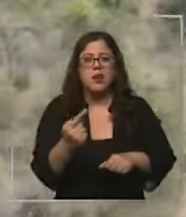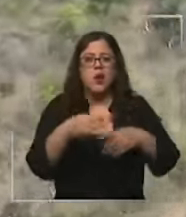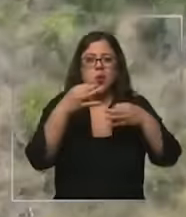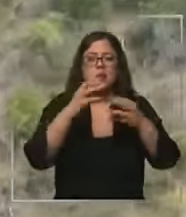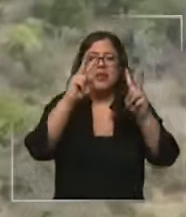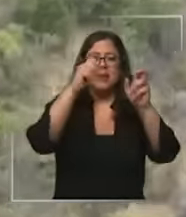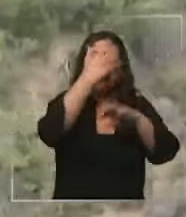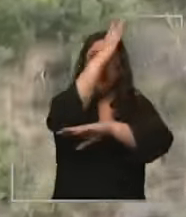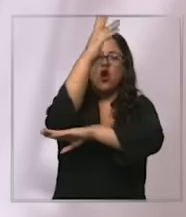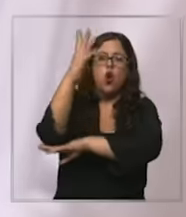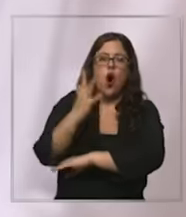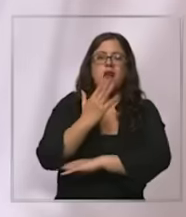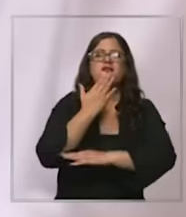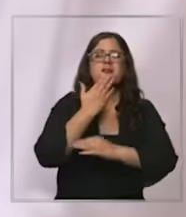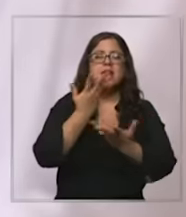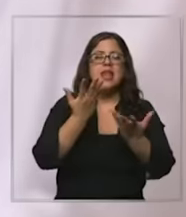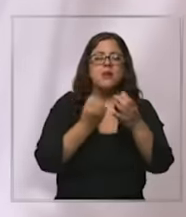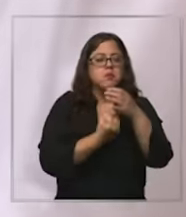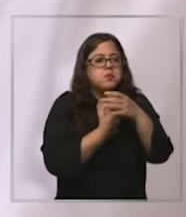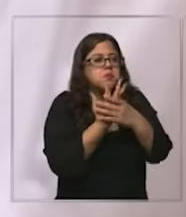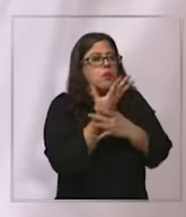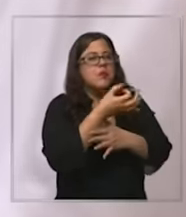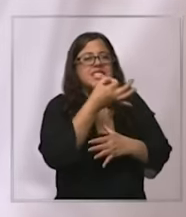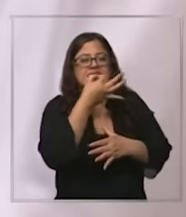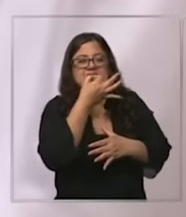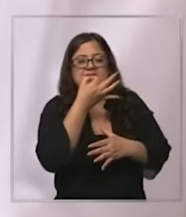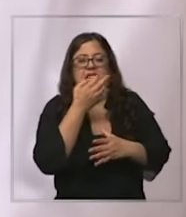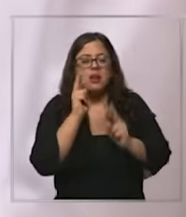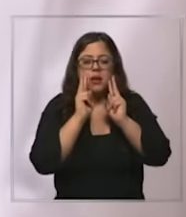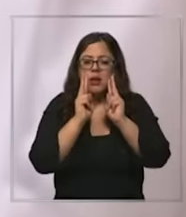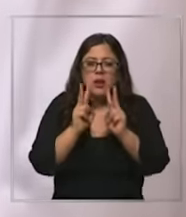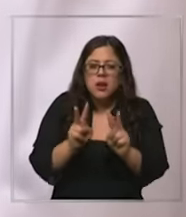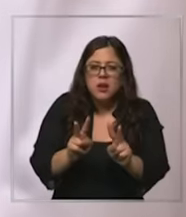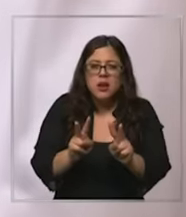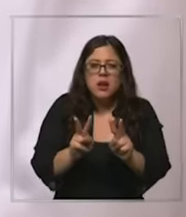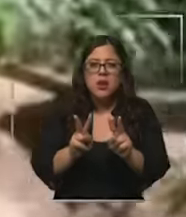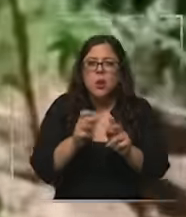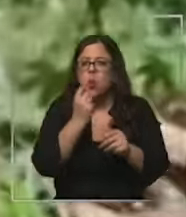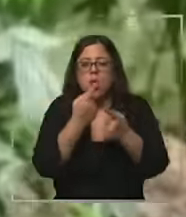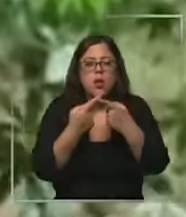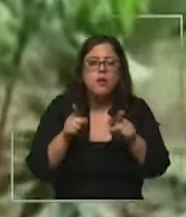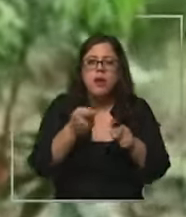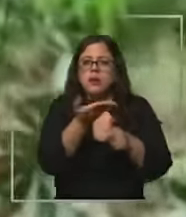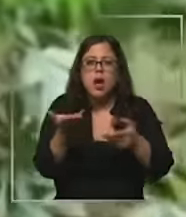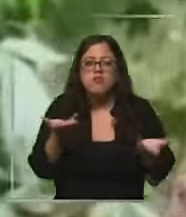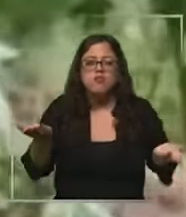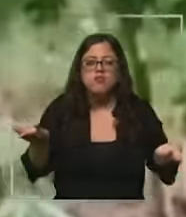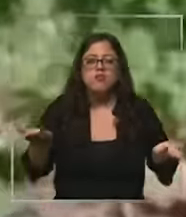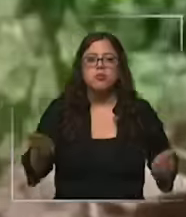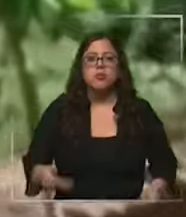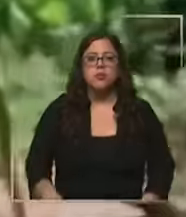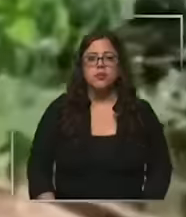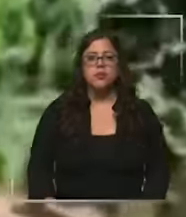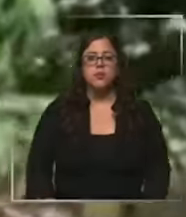de los árboles y entre medio de los arbustos, no se alcanza a diferenciar.